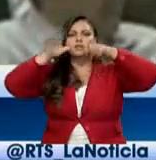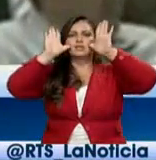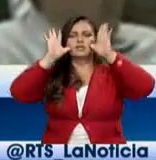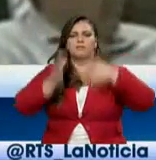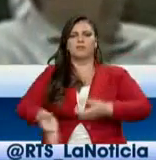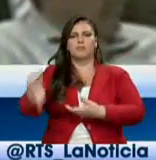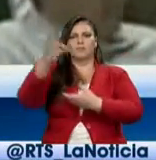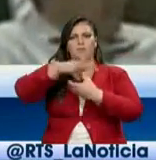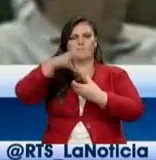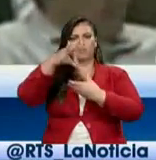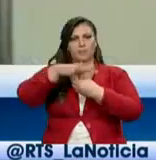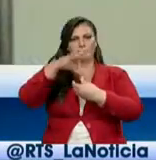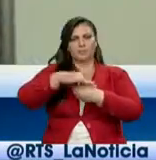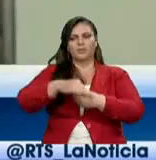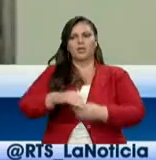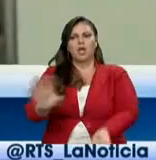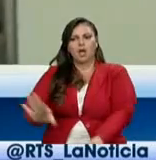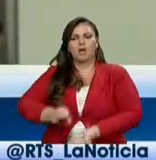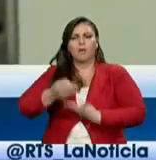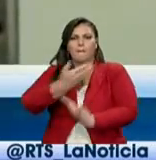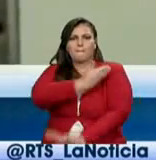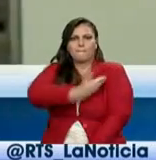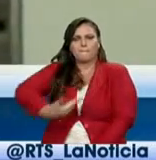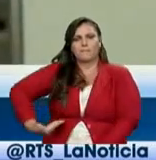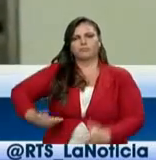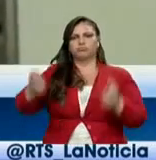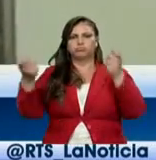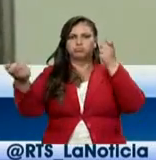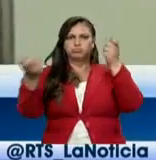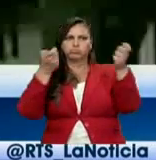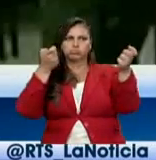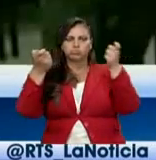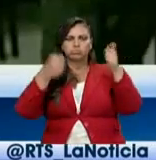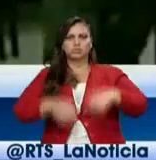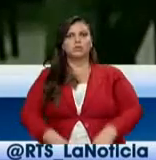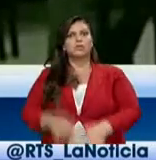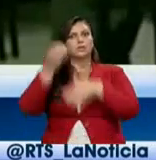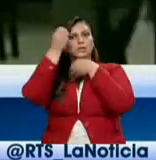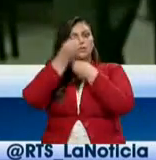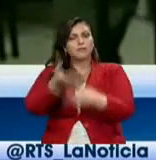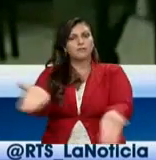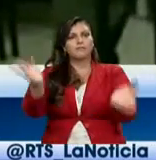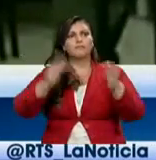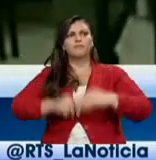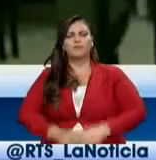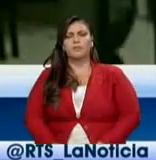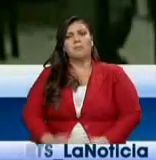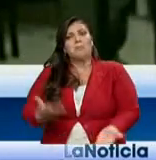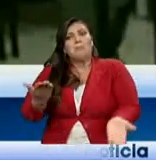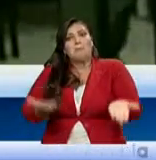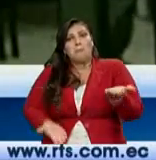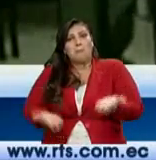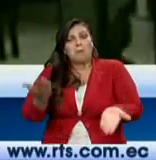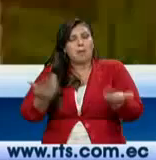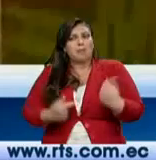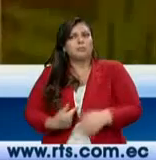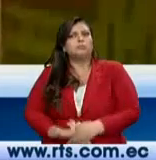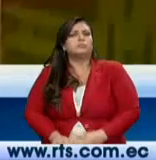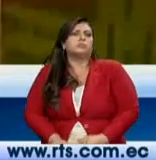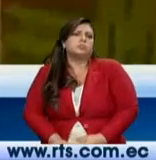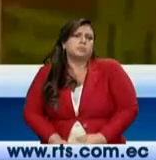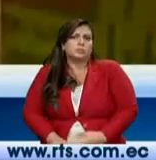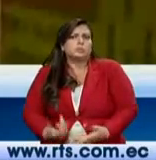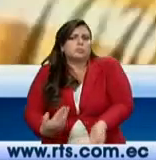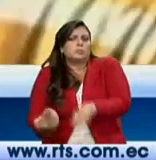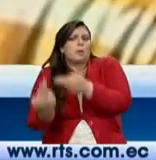elecciones parlamentarias en todo el país. Maduro dijo a sus seguidores que si llegara a darse el escenario, gobernaría con el